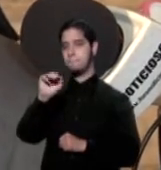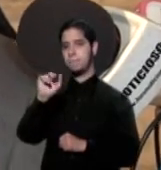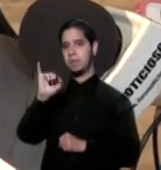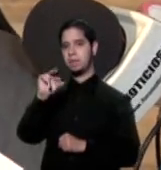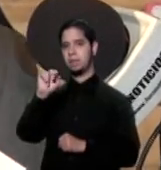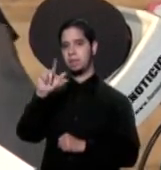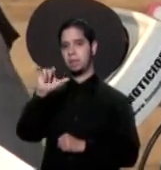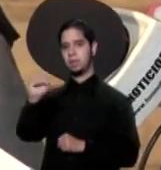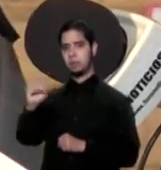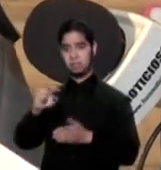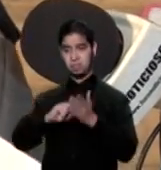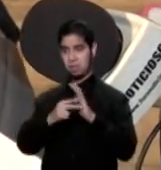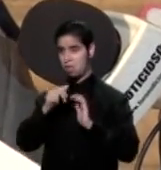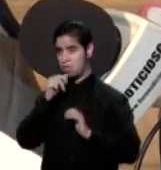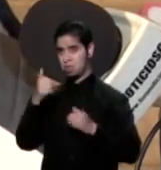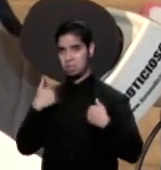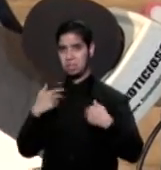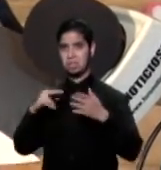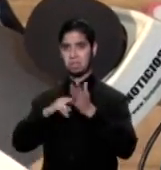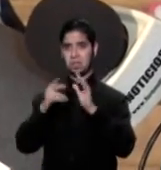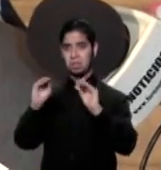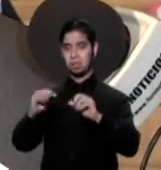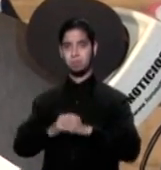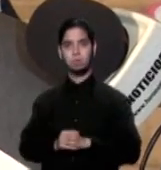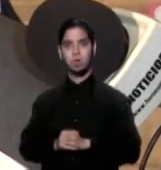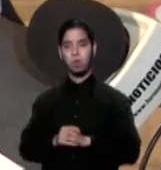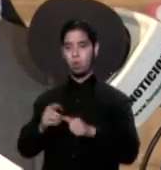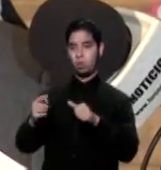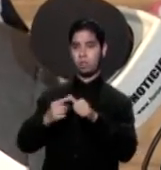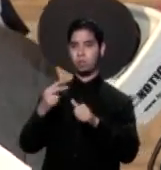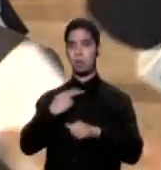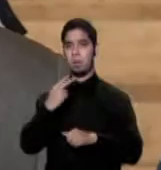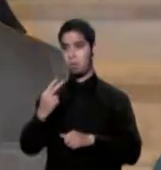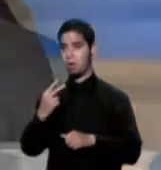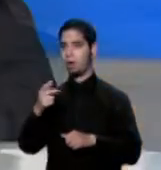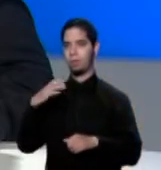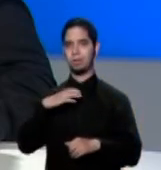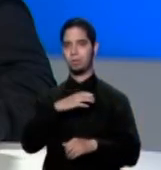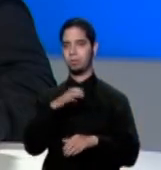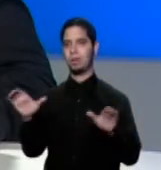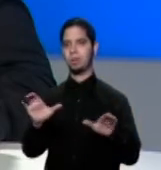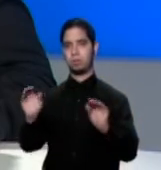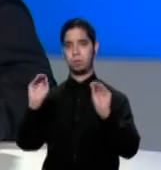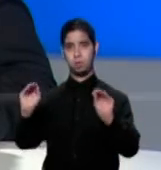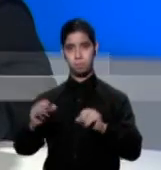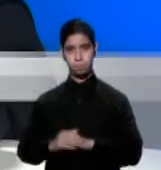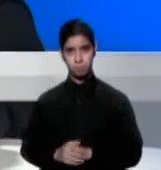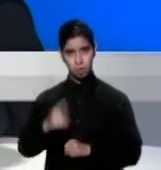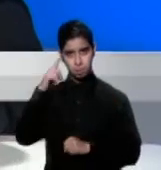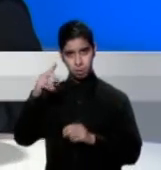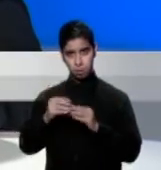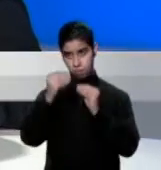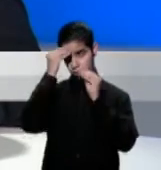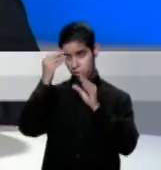en 6 meses, con una sola voz, no ha actuado el Congreso. Para ver estas y otras